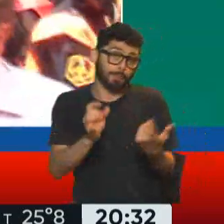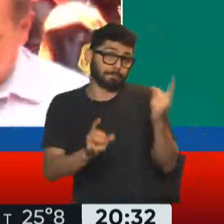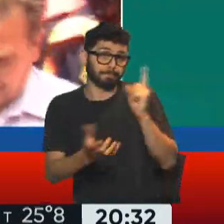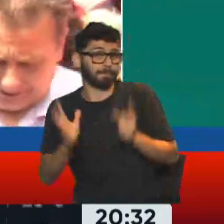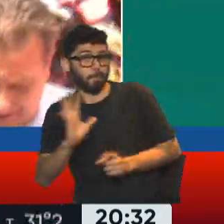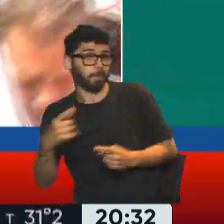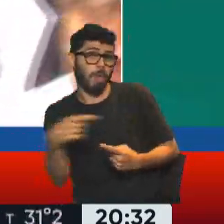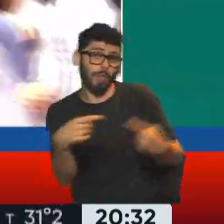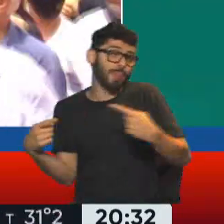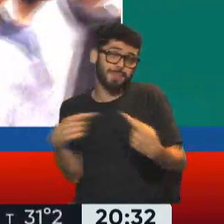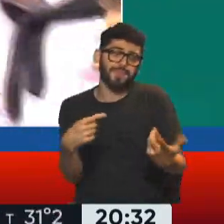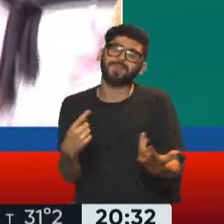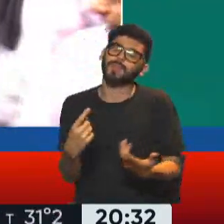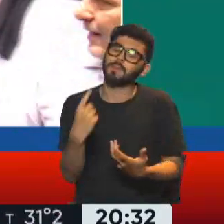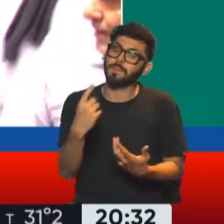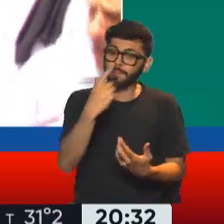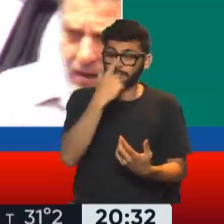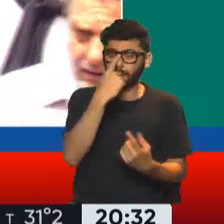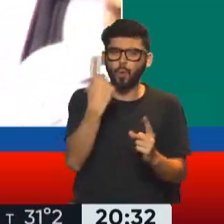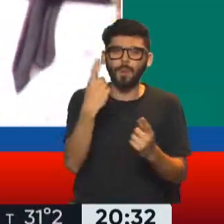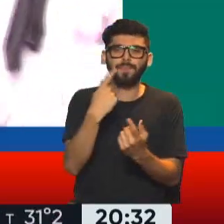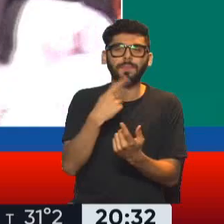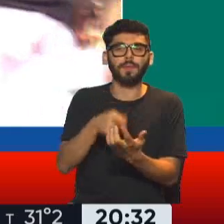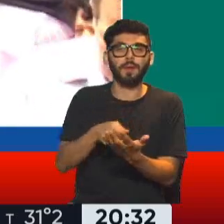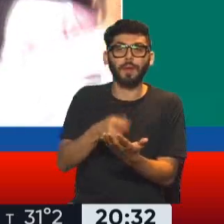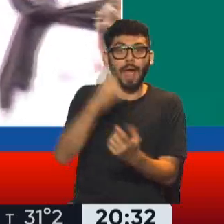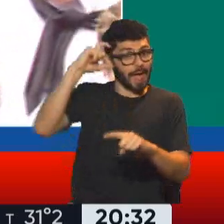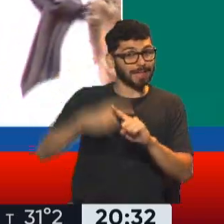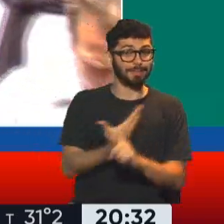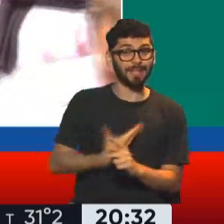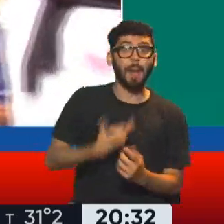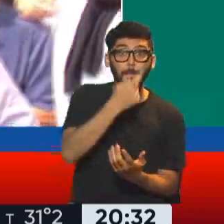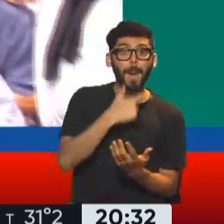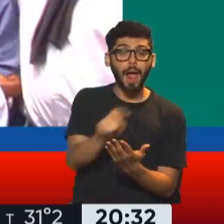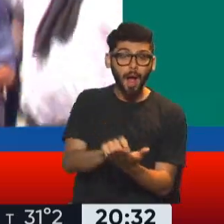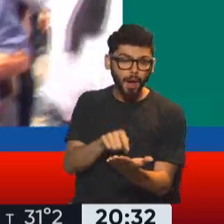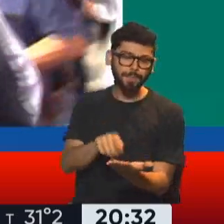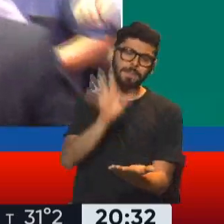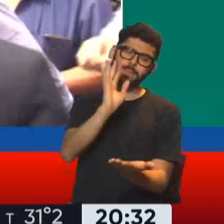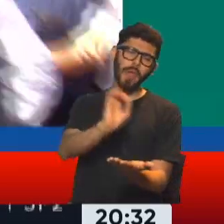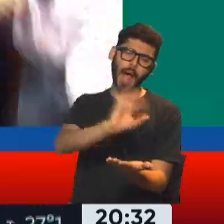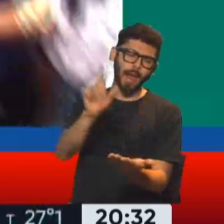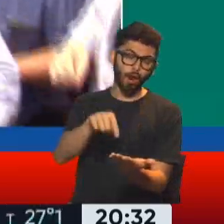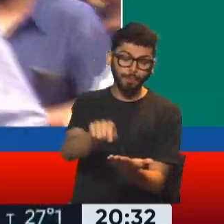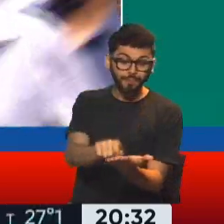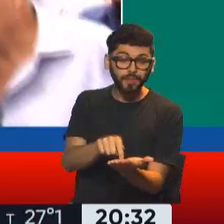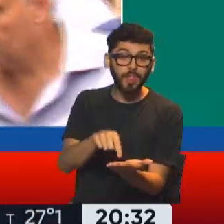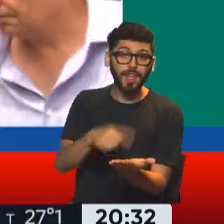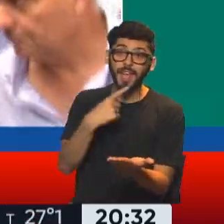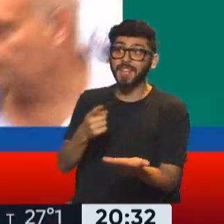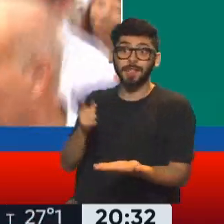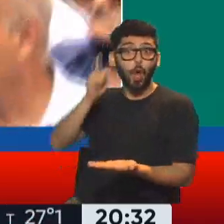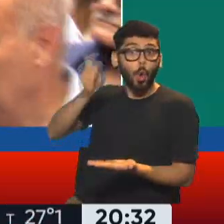una estrategia muy clara plasmada en el escrito que presentó el expresidente Macri hoy, que tiene que ver primero con acusar al juez de